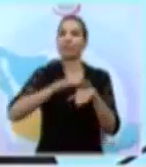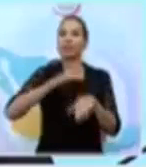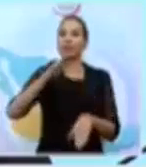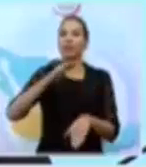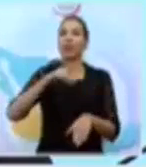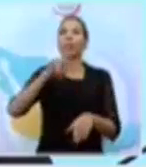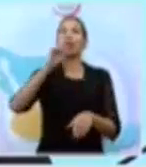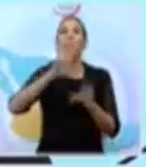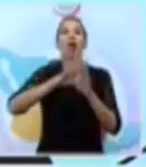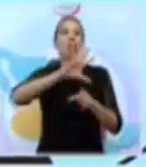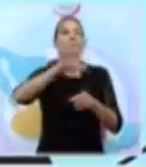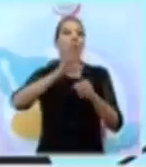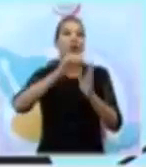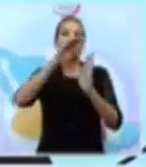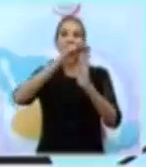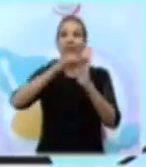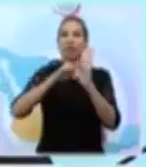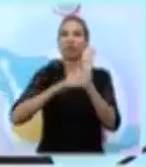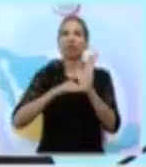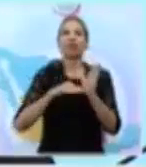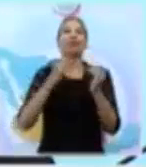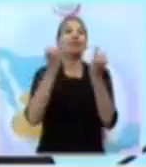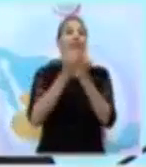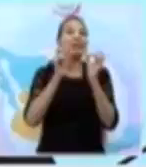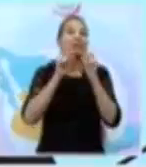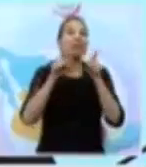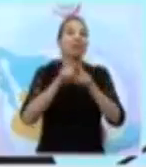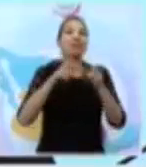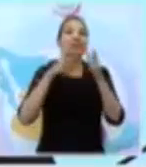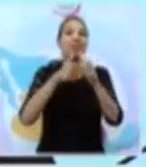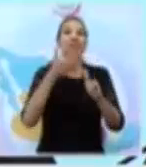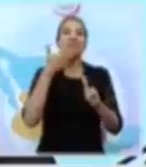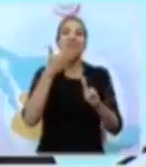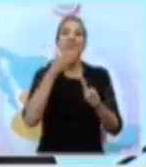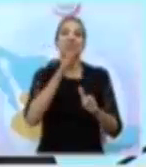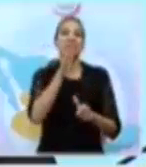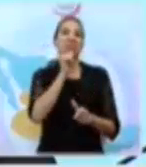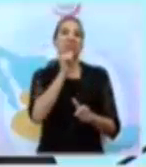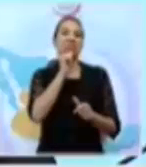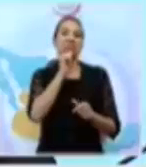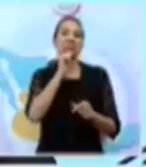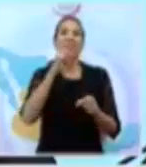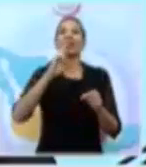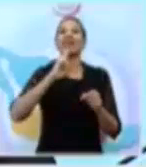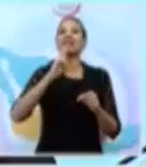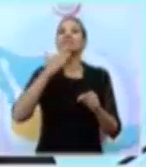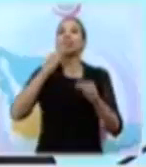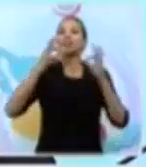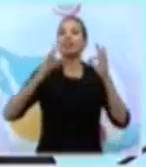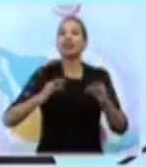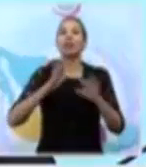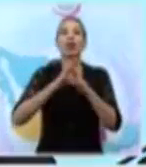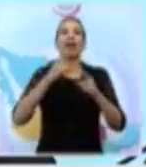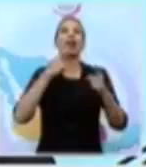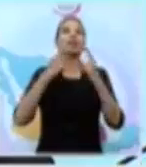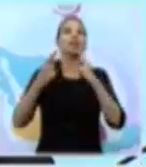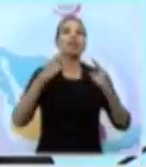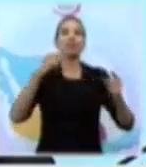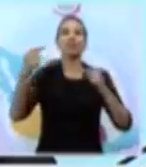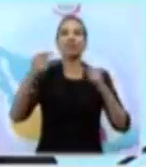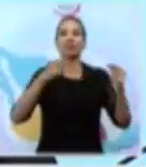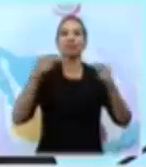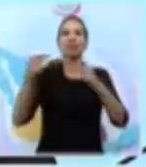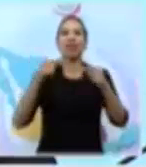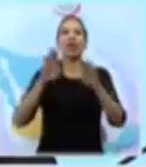El formato pudiera no dar los resultados esperados, porque en un debate tiene que haber una coordinación